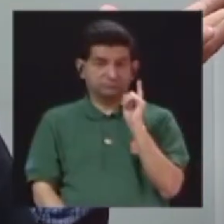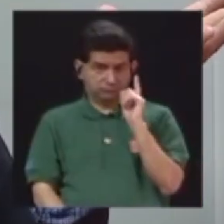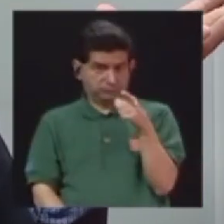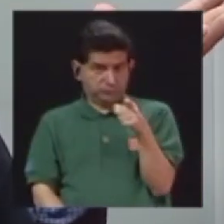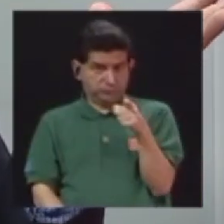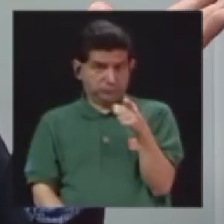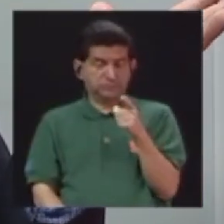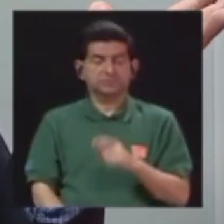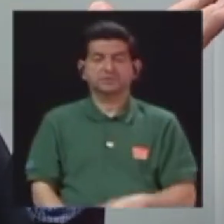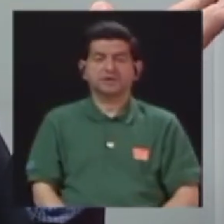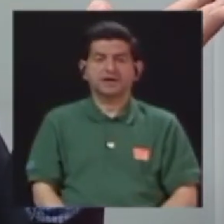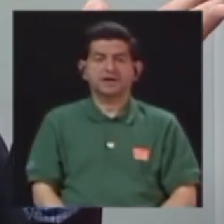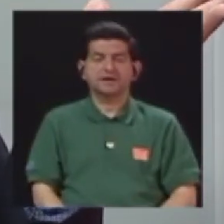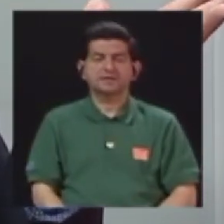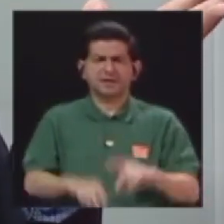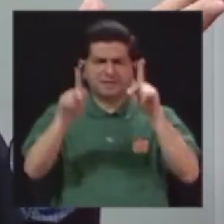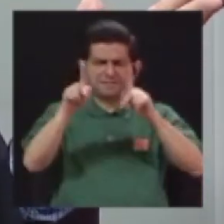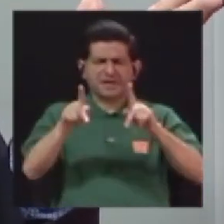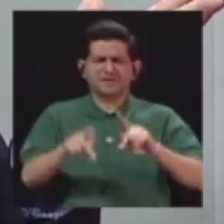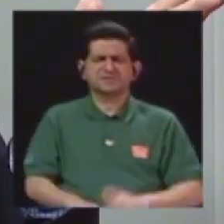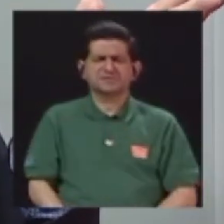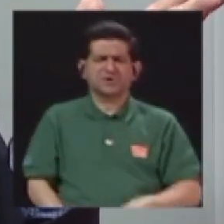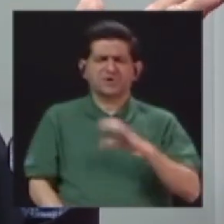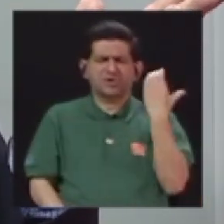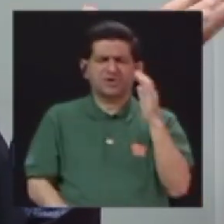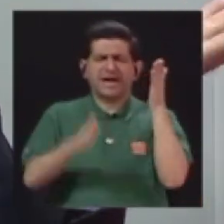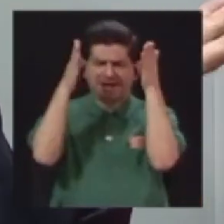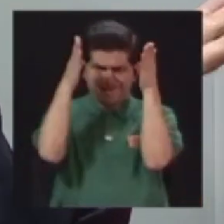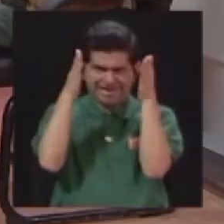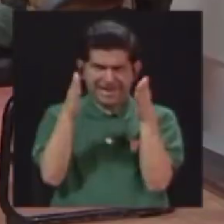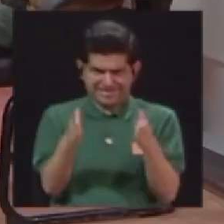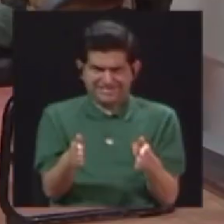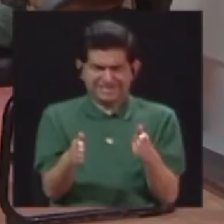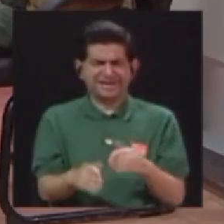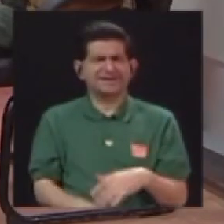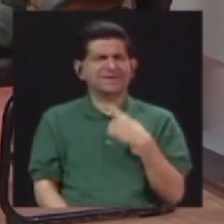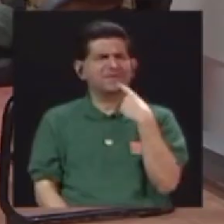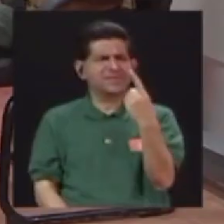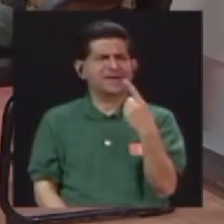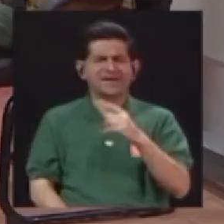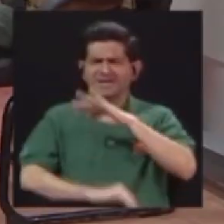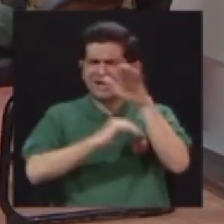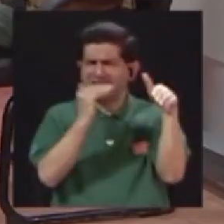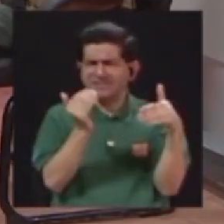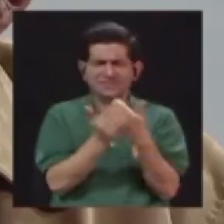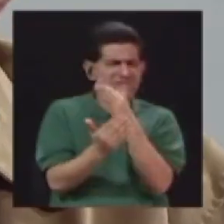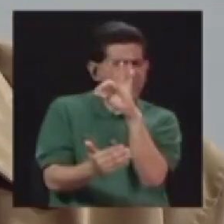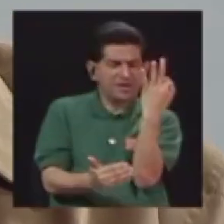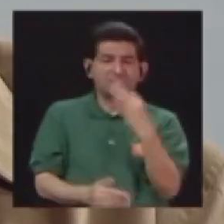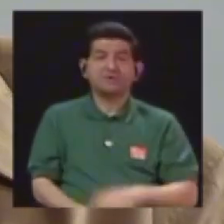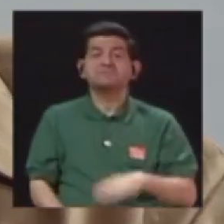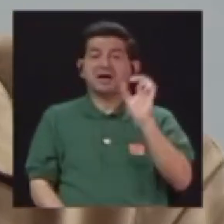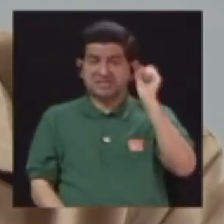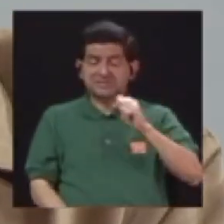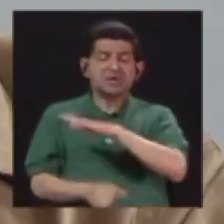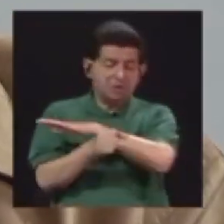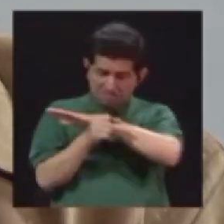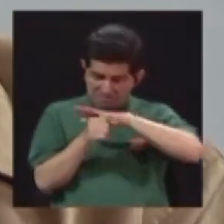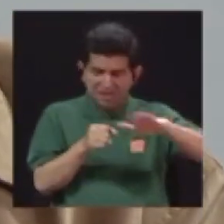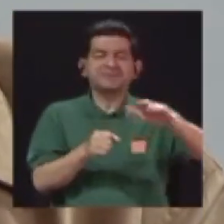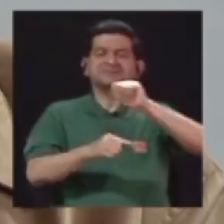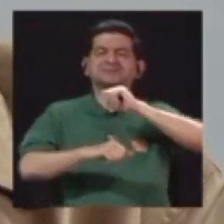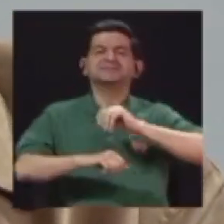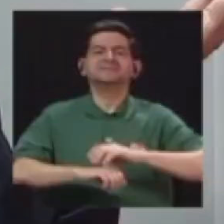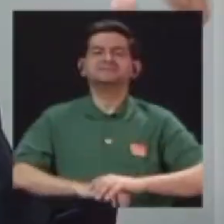usted es cartaginés, ¿se podría decir por los 4 costados? Por los 4 costados,